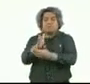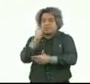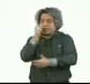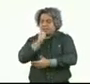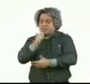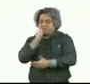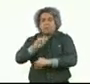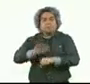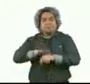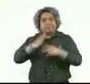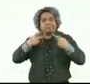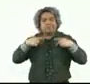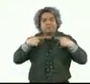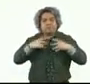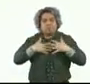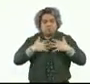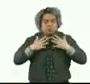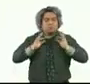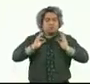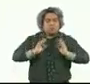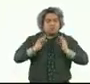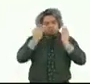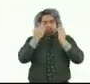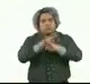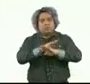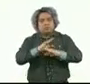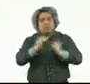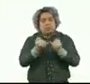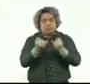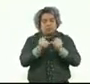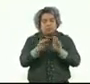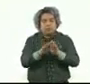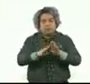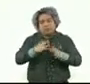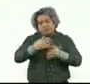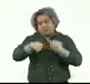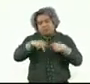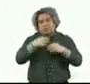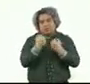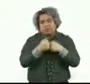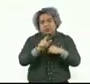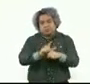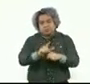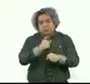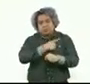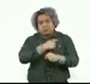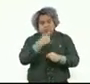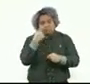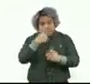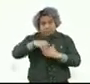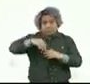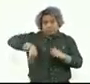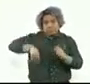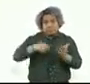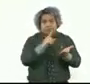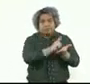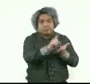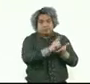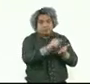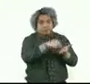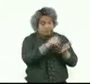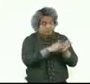ya más tranquilos, no solo personalmente, sino a nivel comunitario, a nivel de la sociedad de nuestra ciudad. Entonces, creo que los datos son muy claros. Para